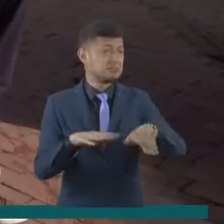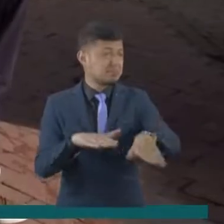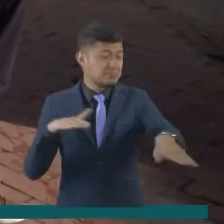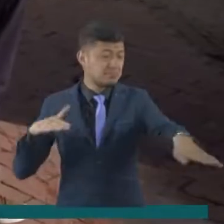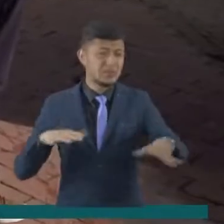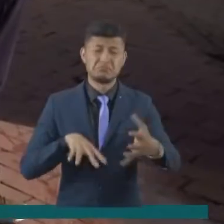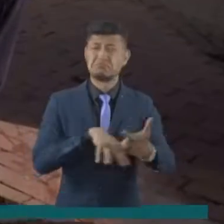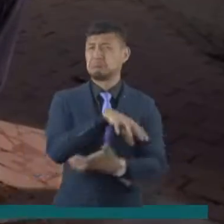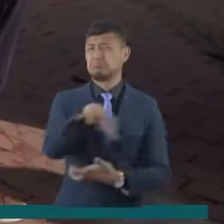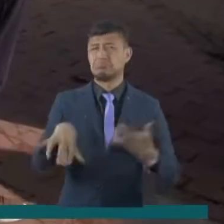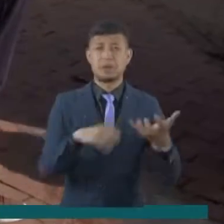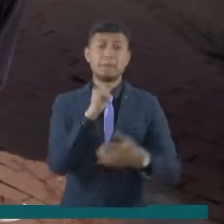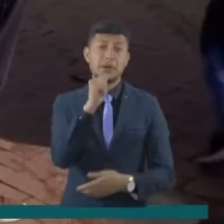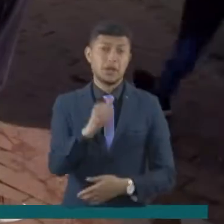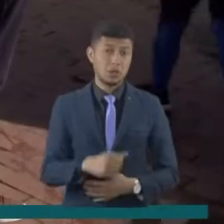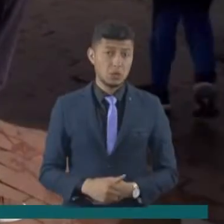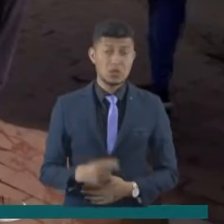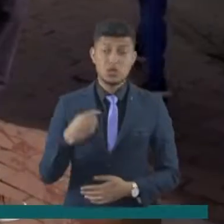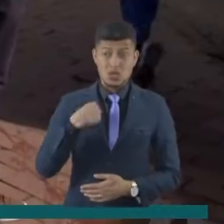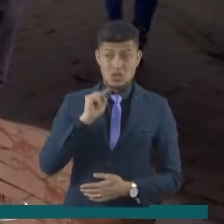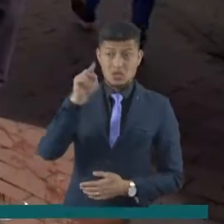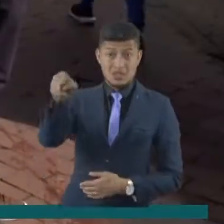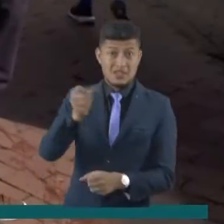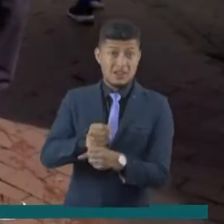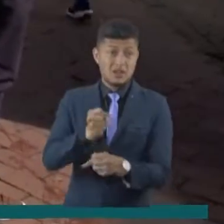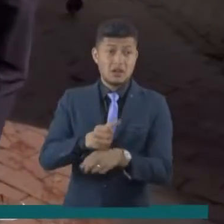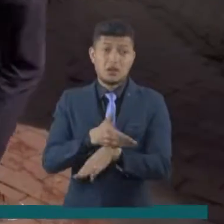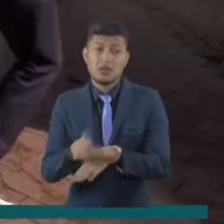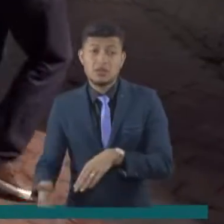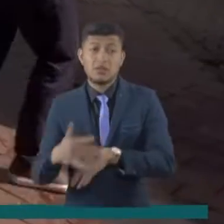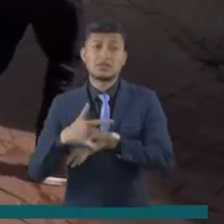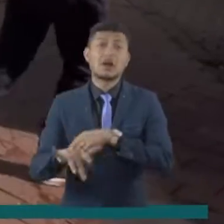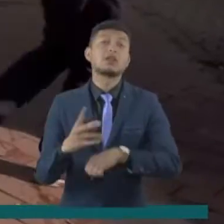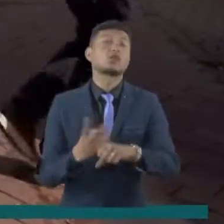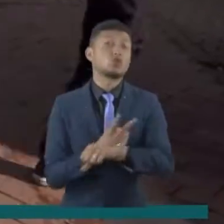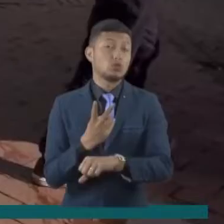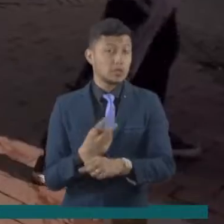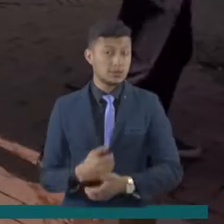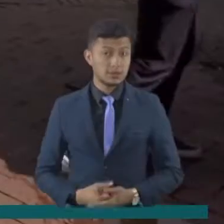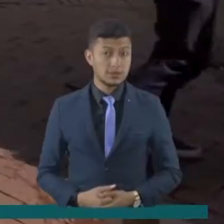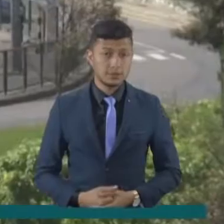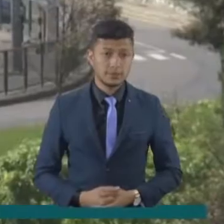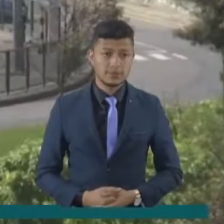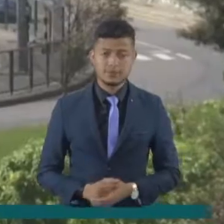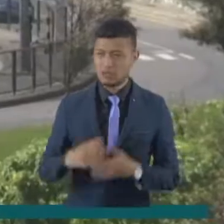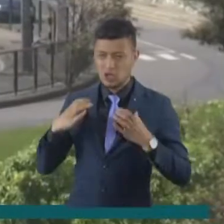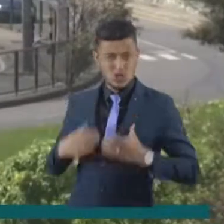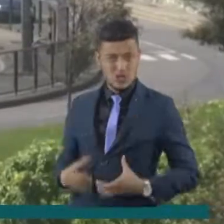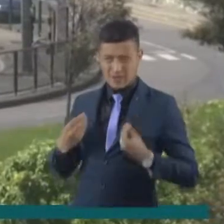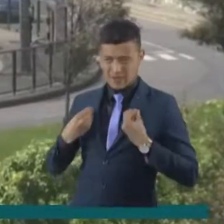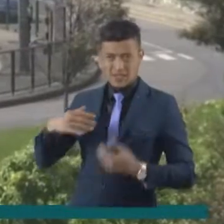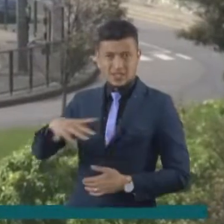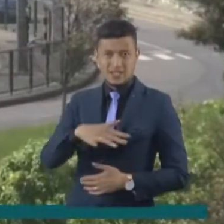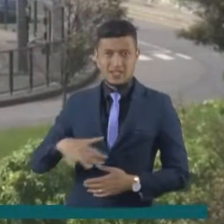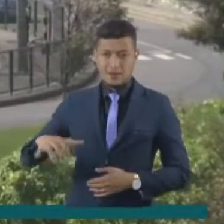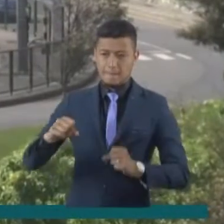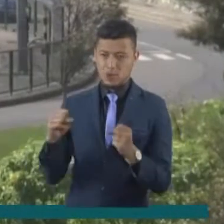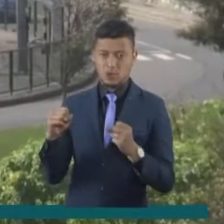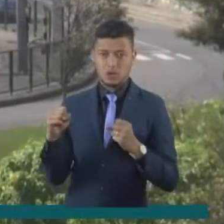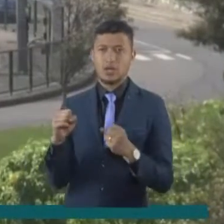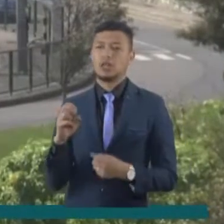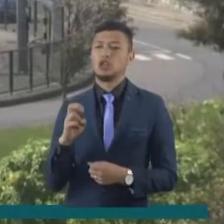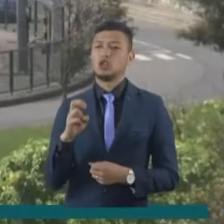todo fue un caos. Me tocó ir a trabajar y llegué como 2 horas demorada. A juicio de los ciudadanos que viven